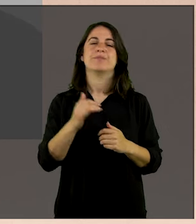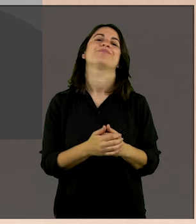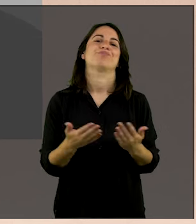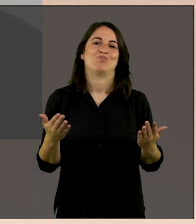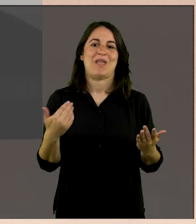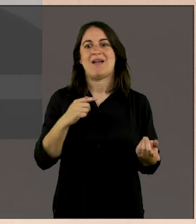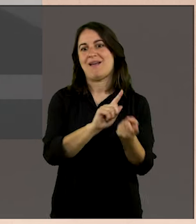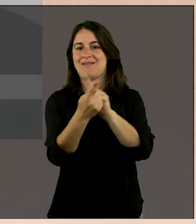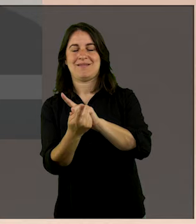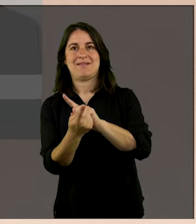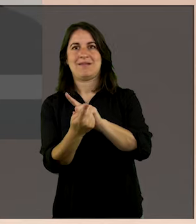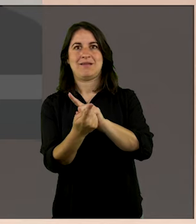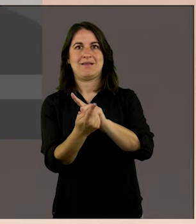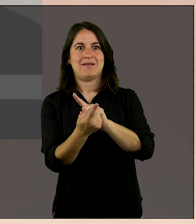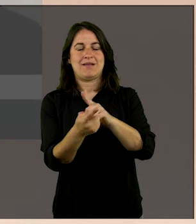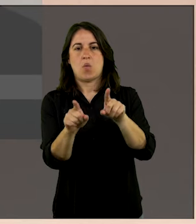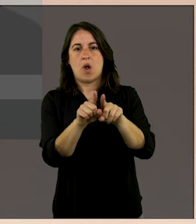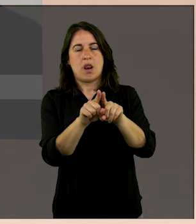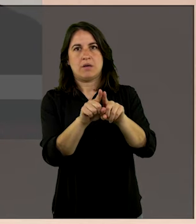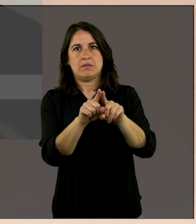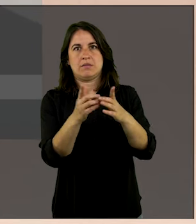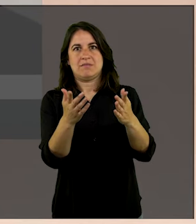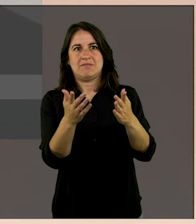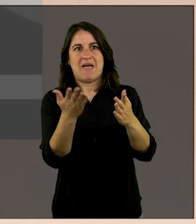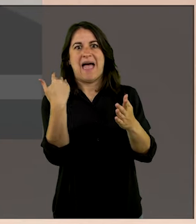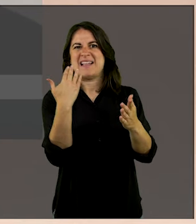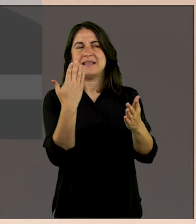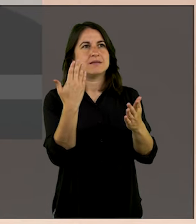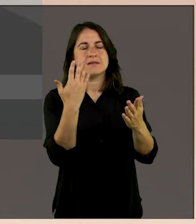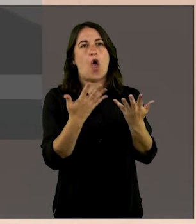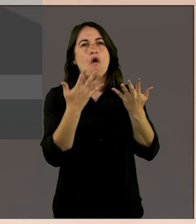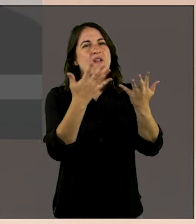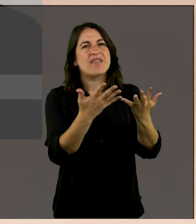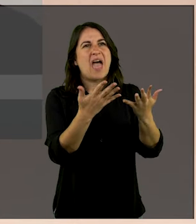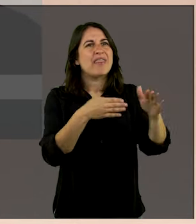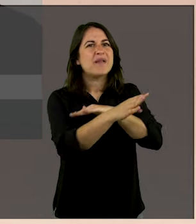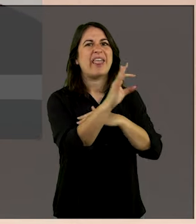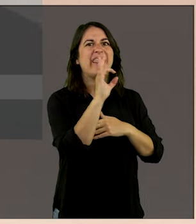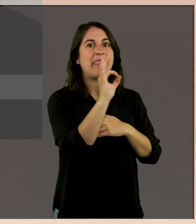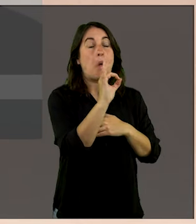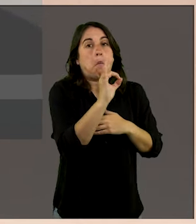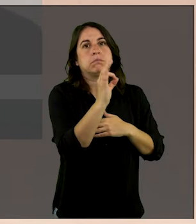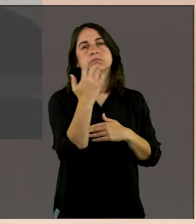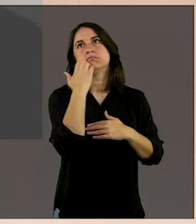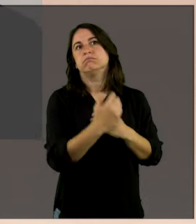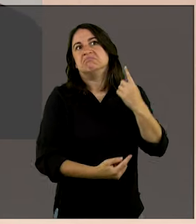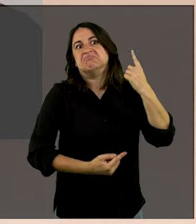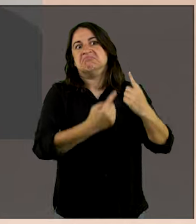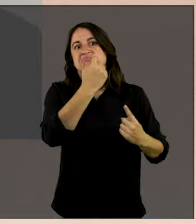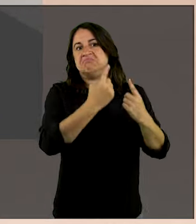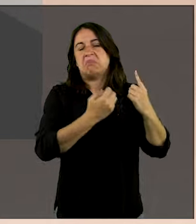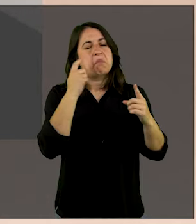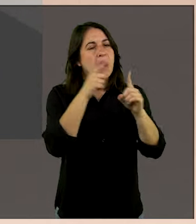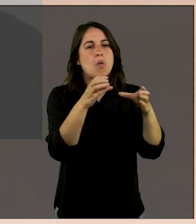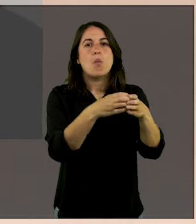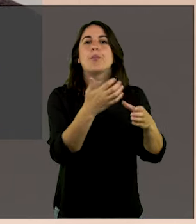buenas. Javier Jiménez. Es que hemos pasado de una cartelera cero accesible o muy excepcionalmente accesible para